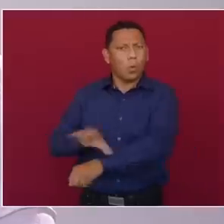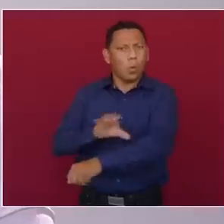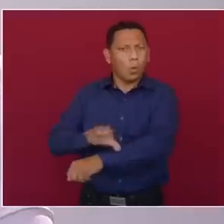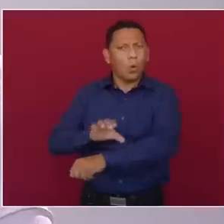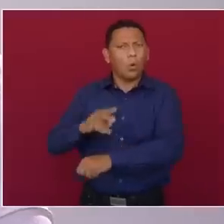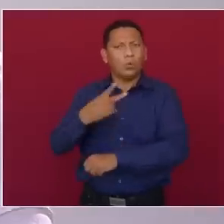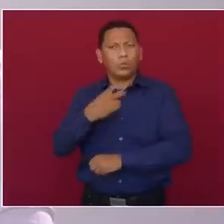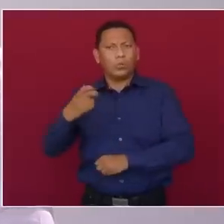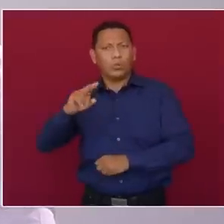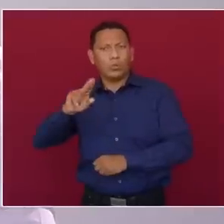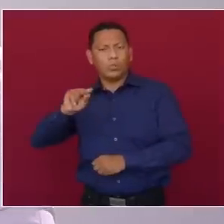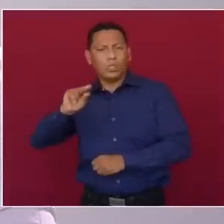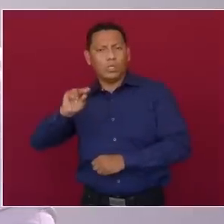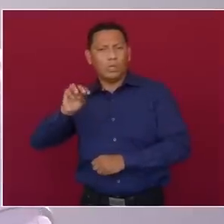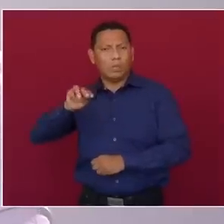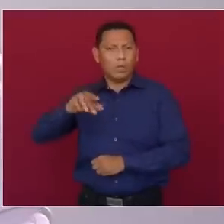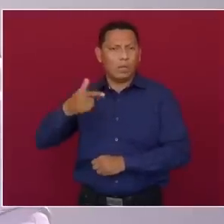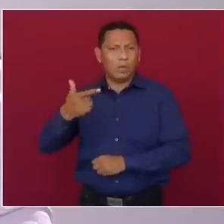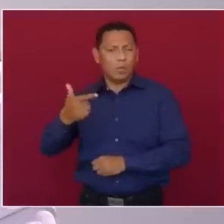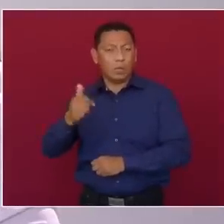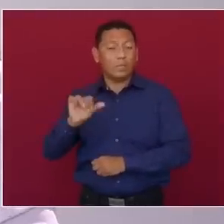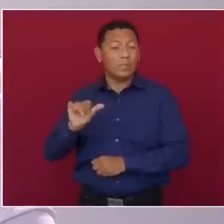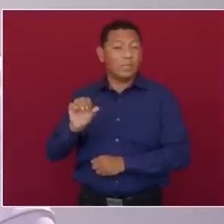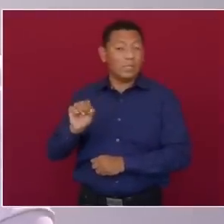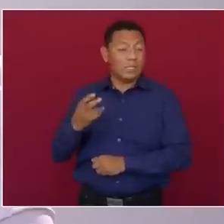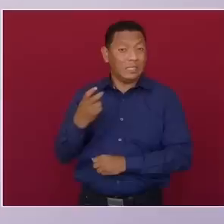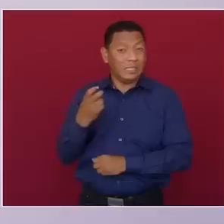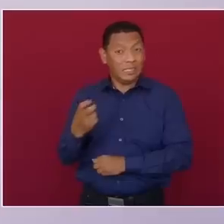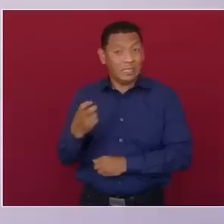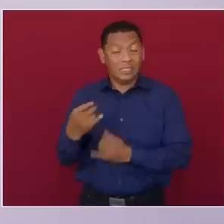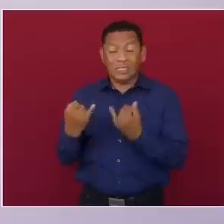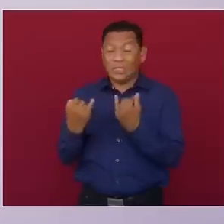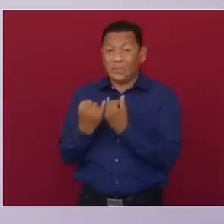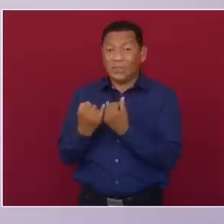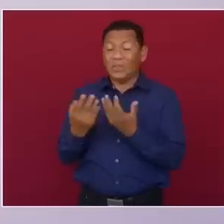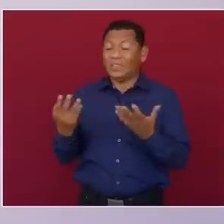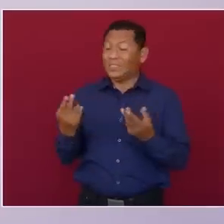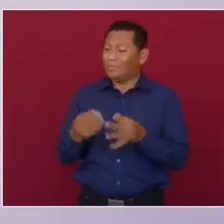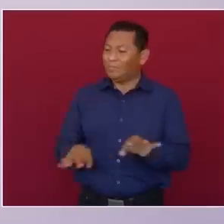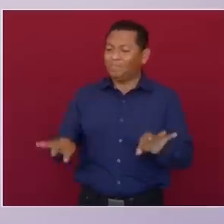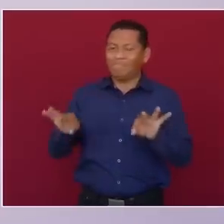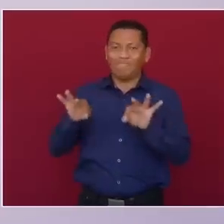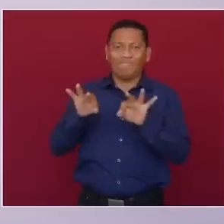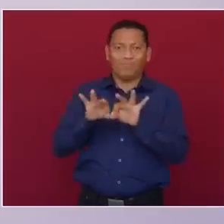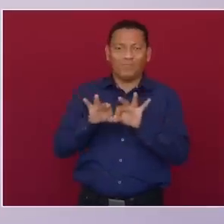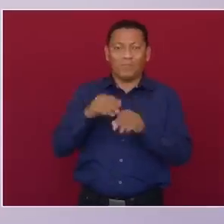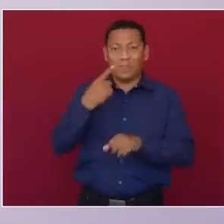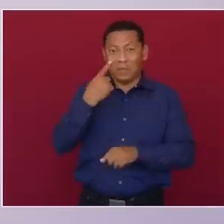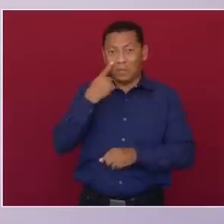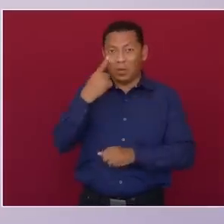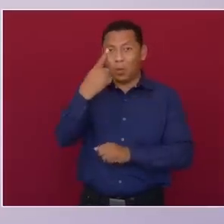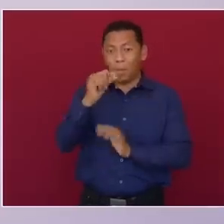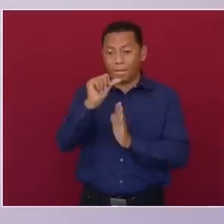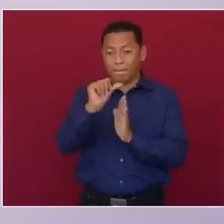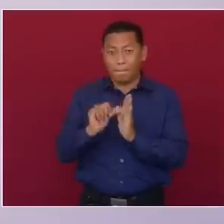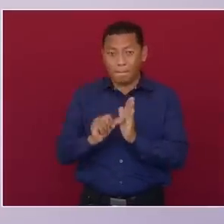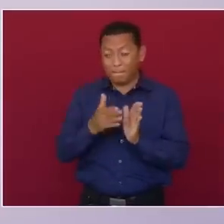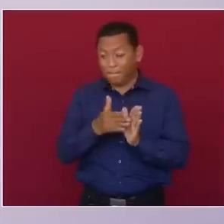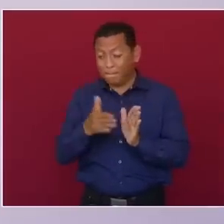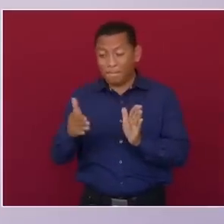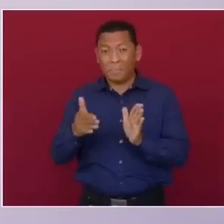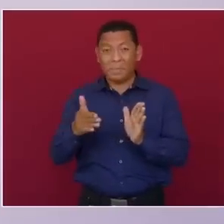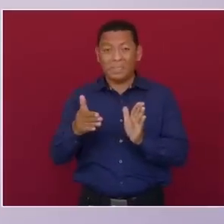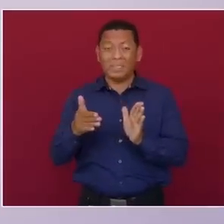280 megawatts y el vapor necesario para la operación. En tan solo un mes